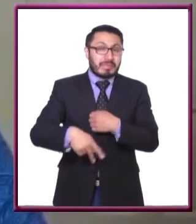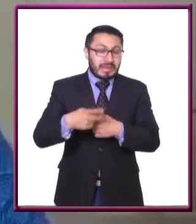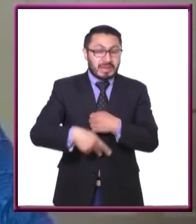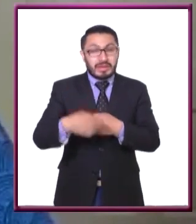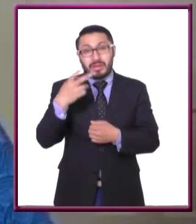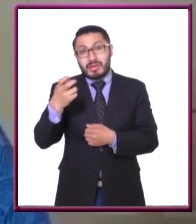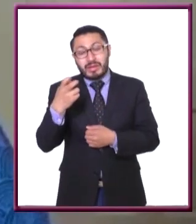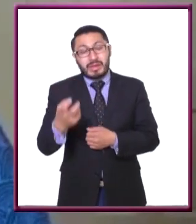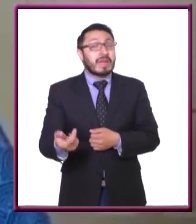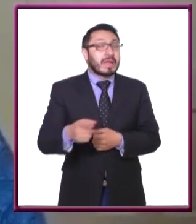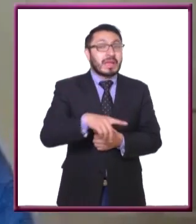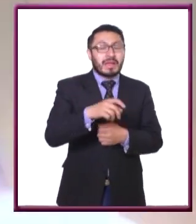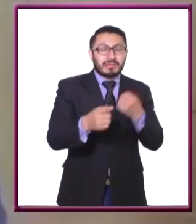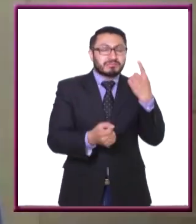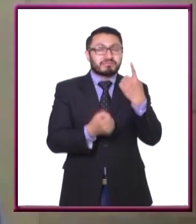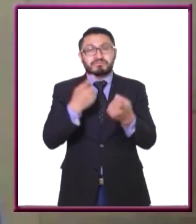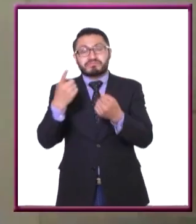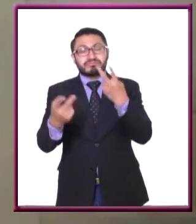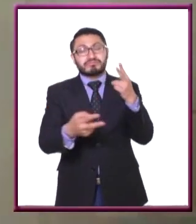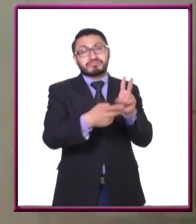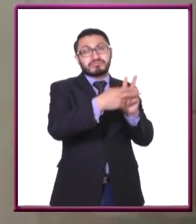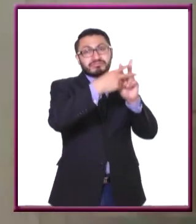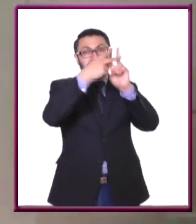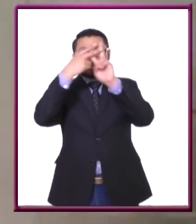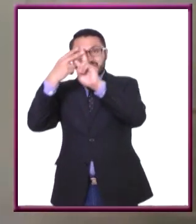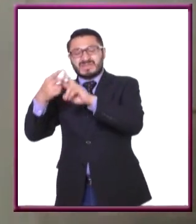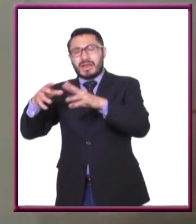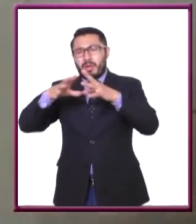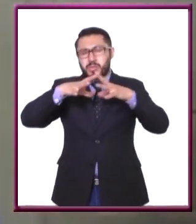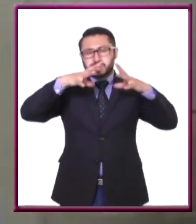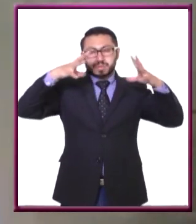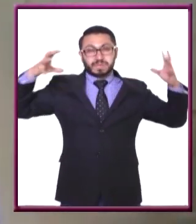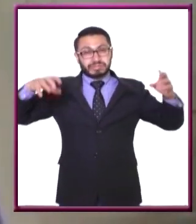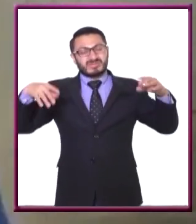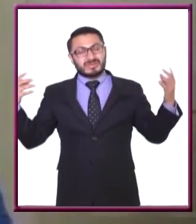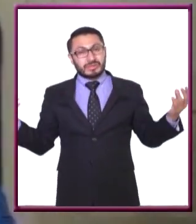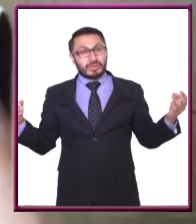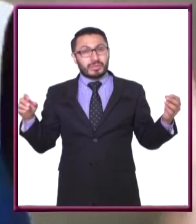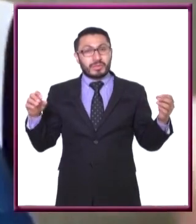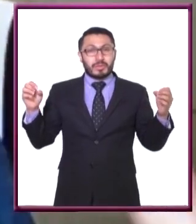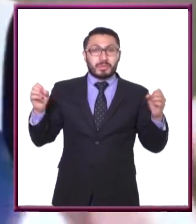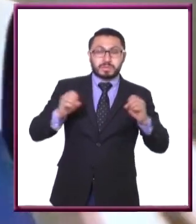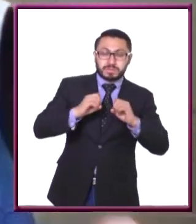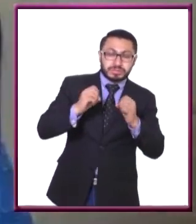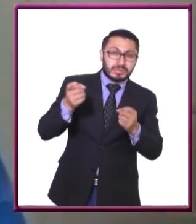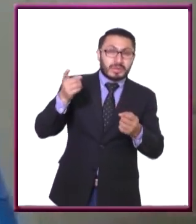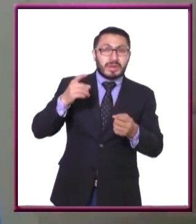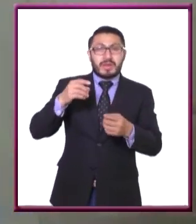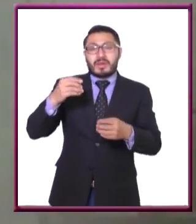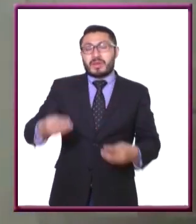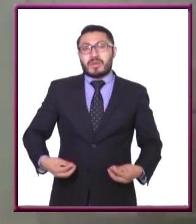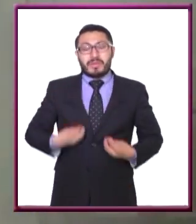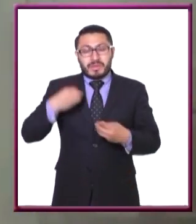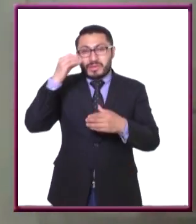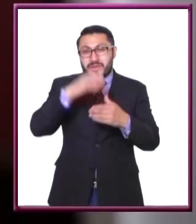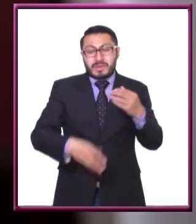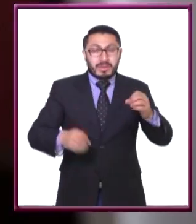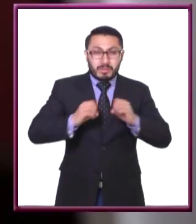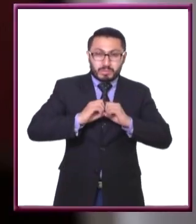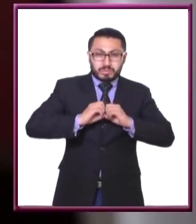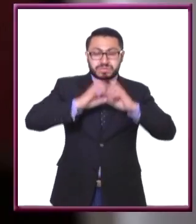luego, ciertas estrellas, sobre todo las estrellas masivas, explotan al final de su vida en